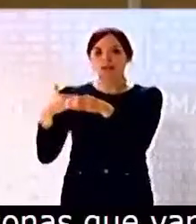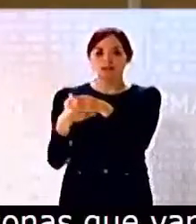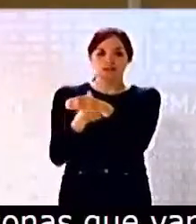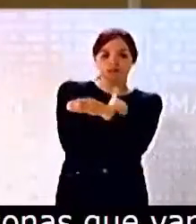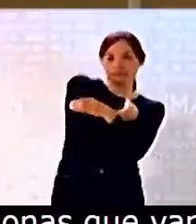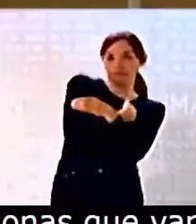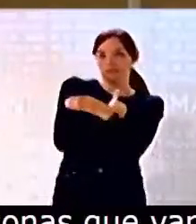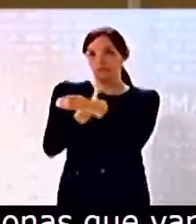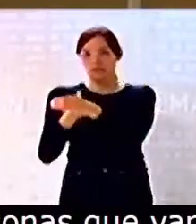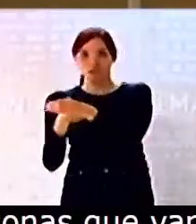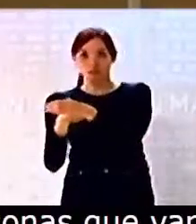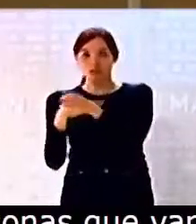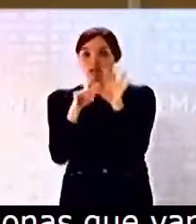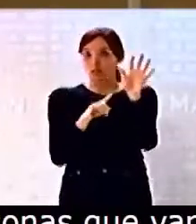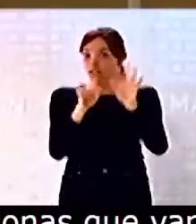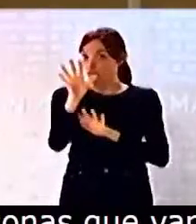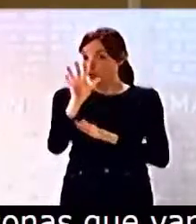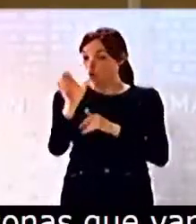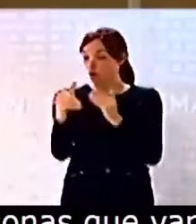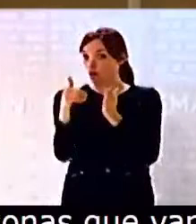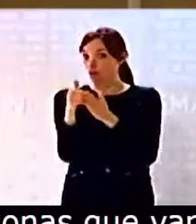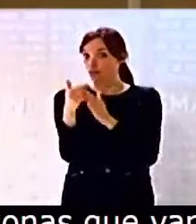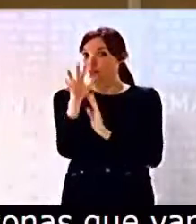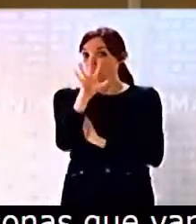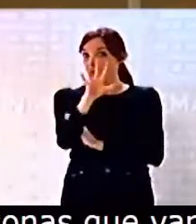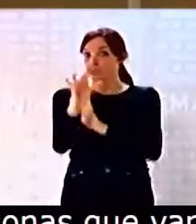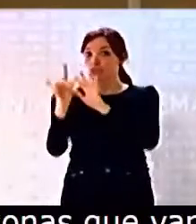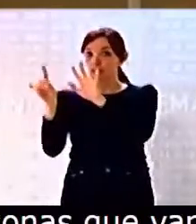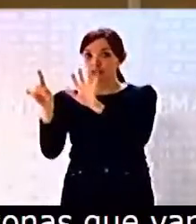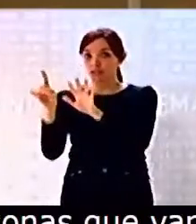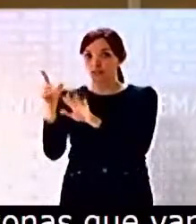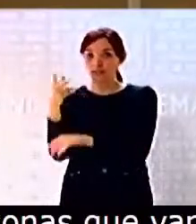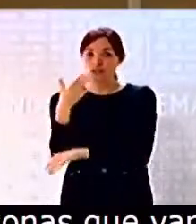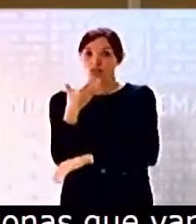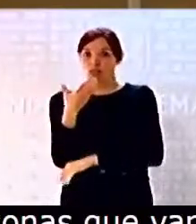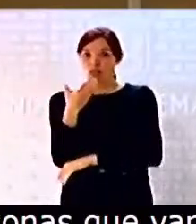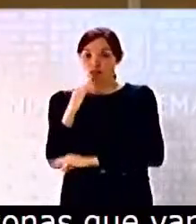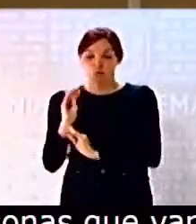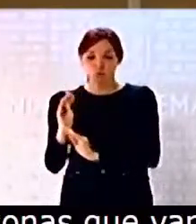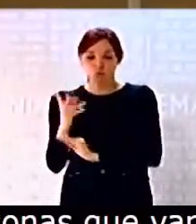De los 65 años a los 56 años.